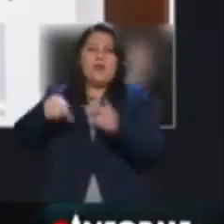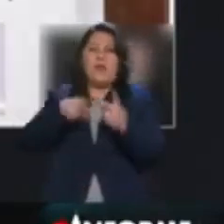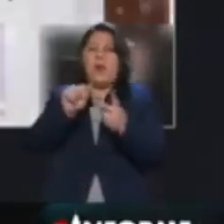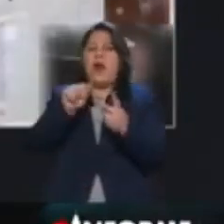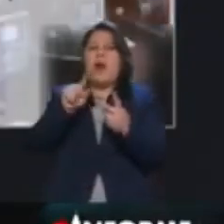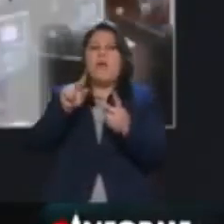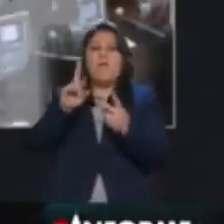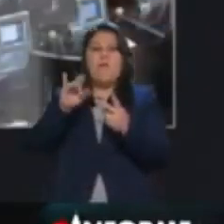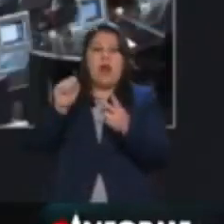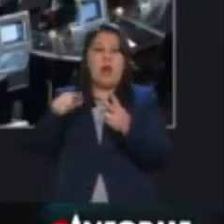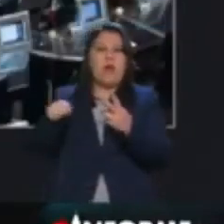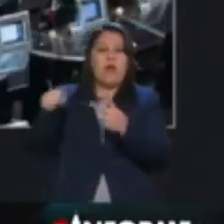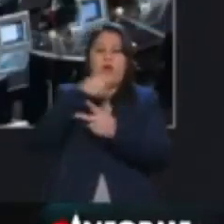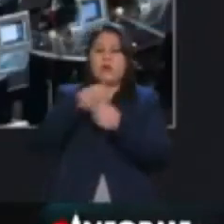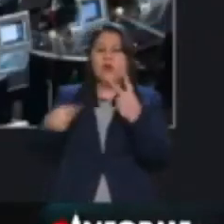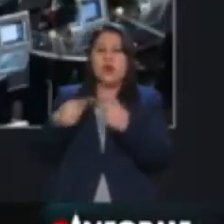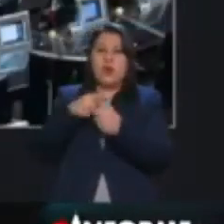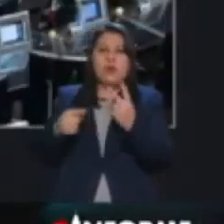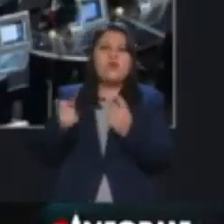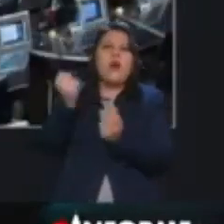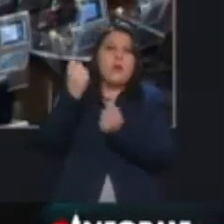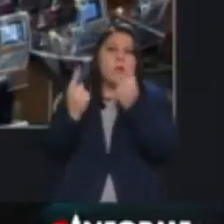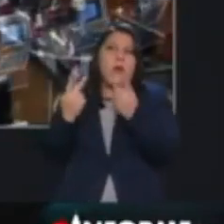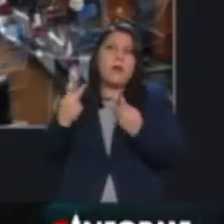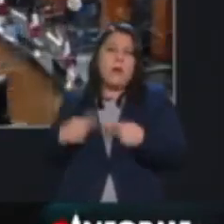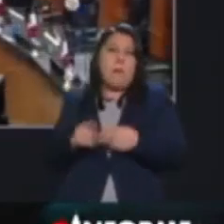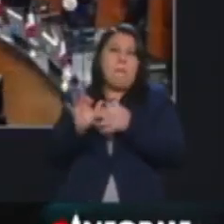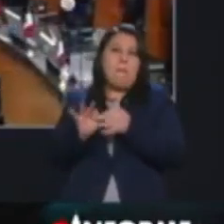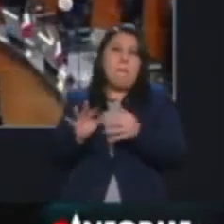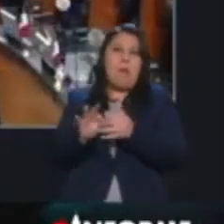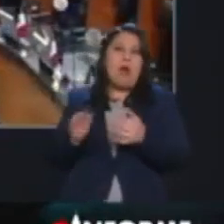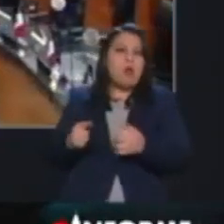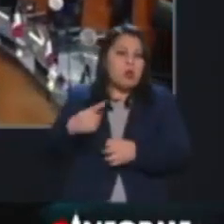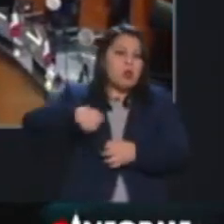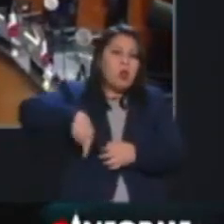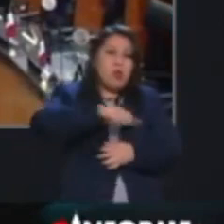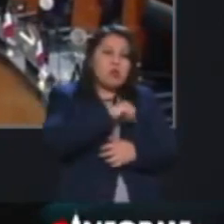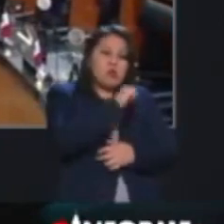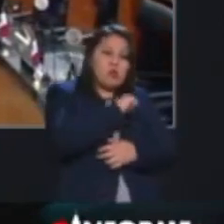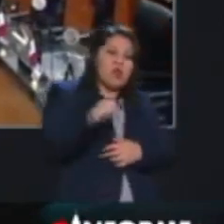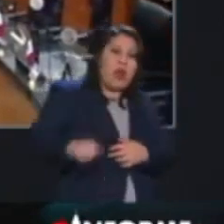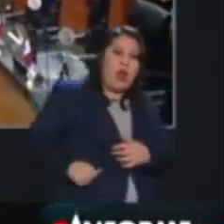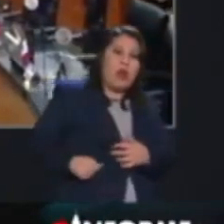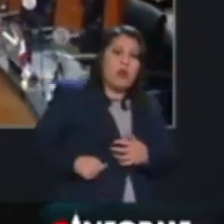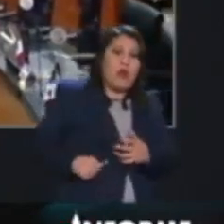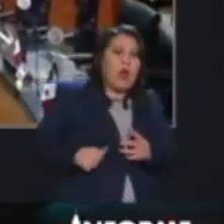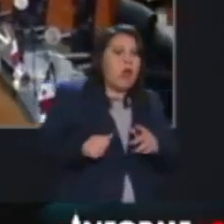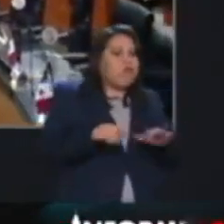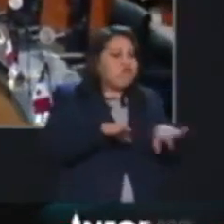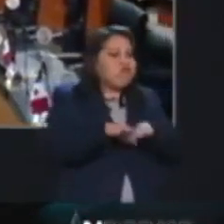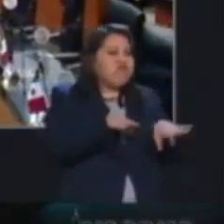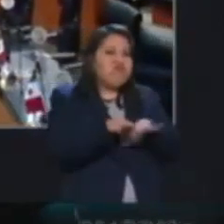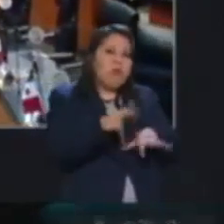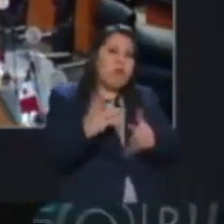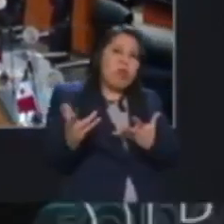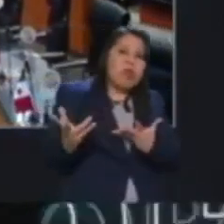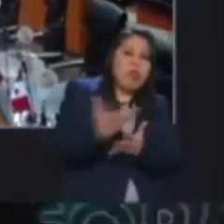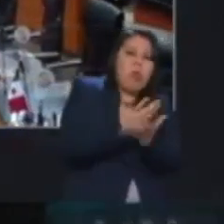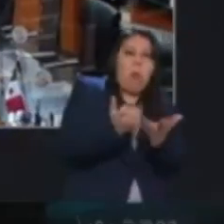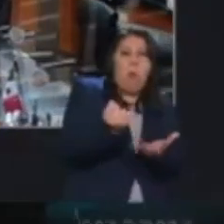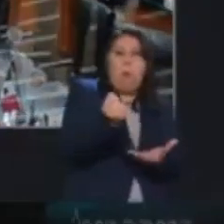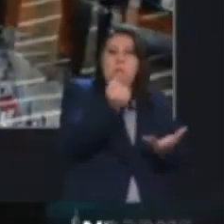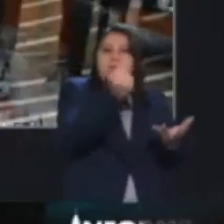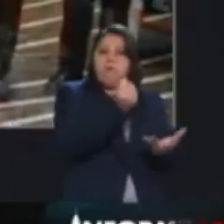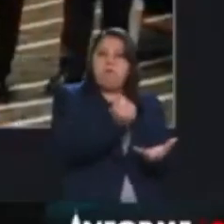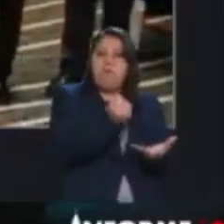También han dicho eso, que por la cantidad de recursos que generen. Y bueno, y de hecho la Ley de Coordinación Fiscal sí prevé esa